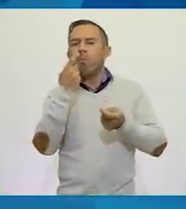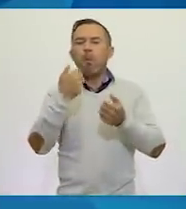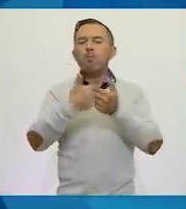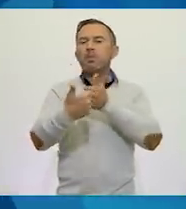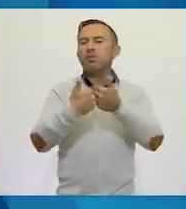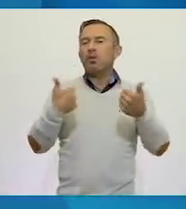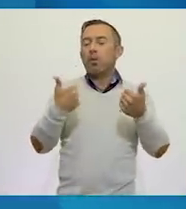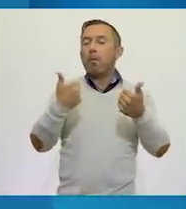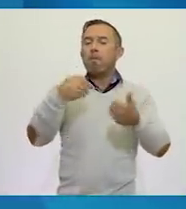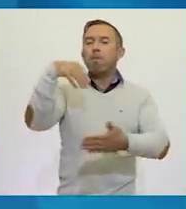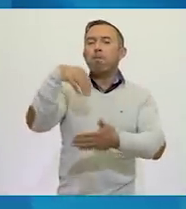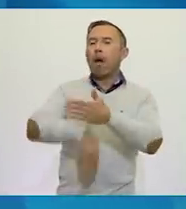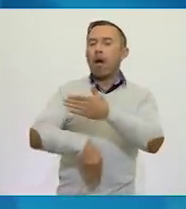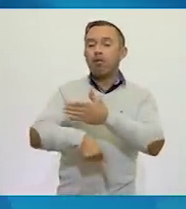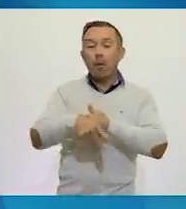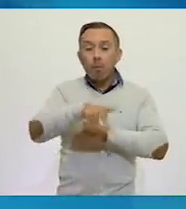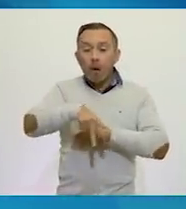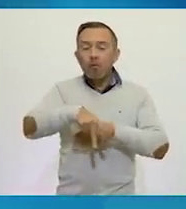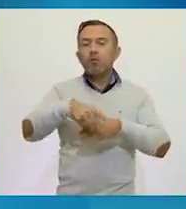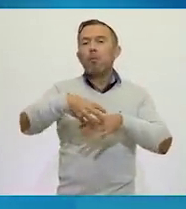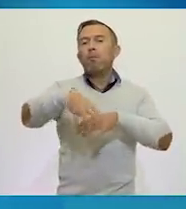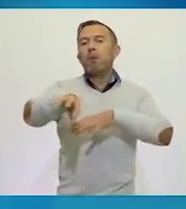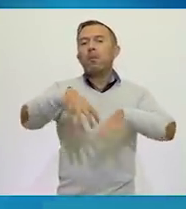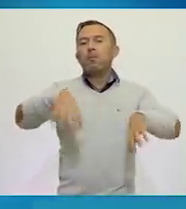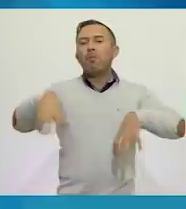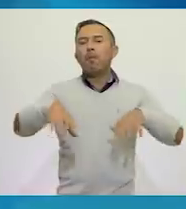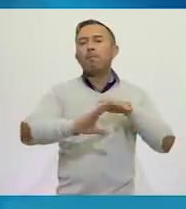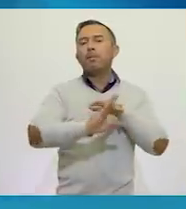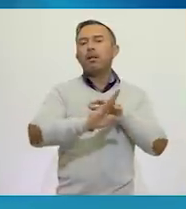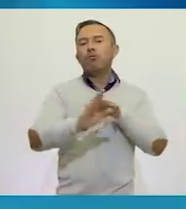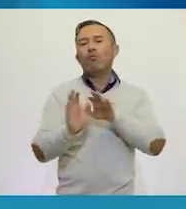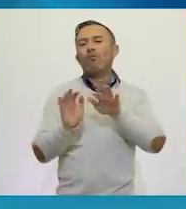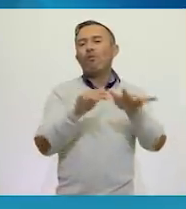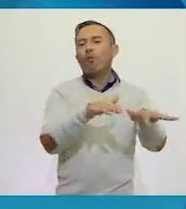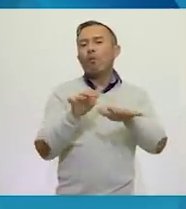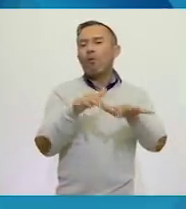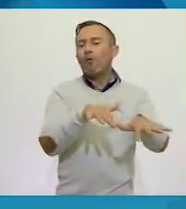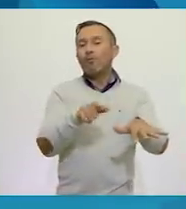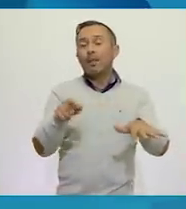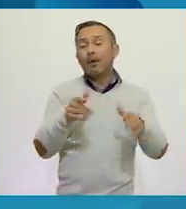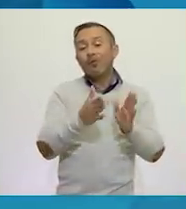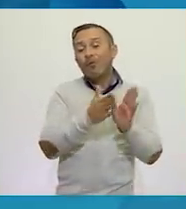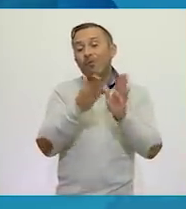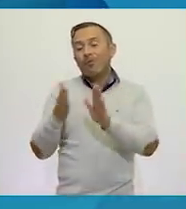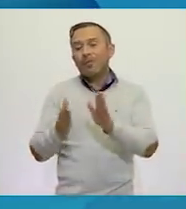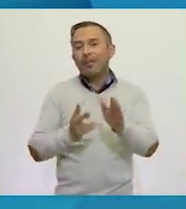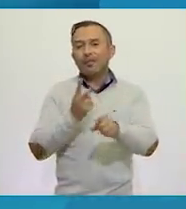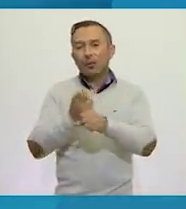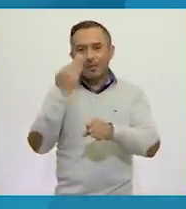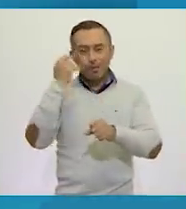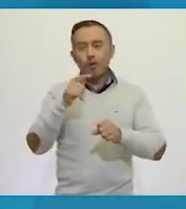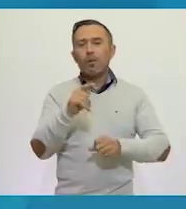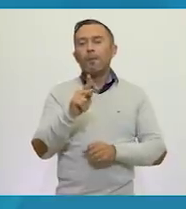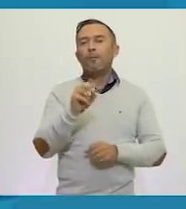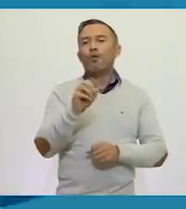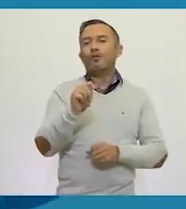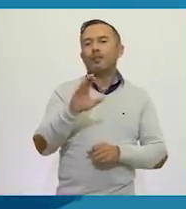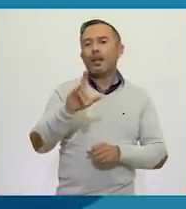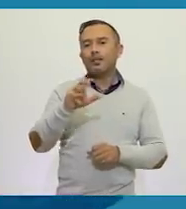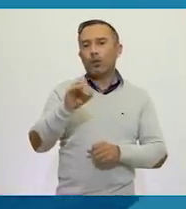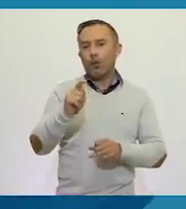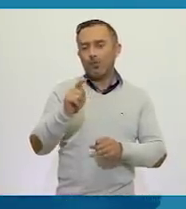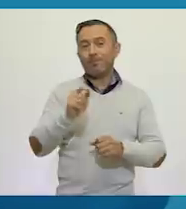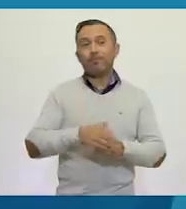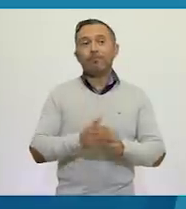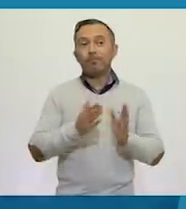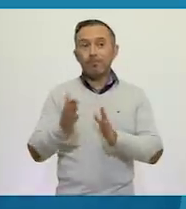los pueblos y dio pie a migraciones que desembocaron en el posclásico tardío. Los chichimecas mexicas y de